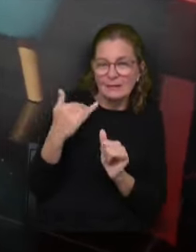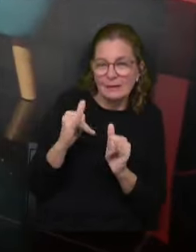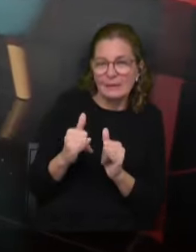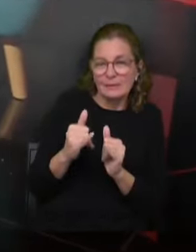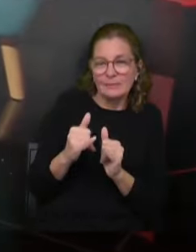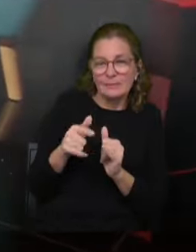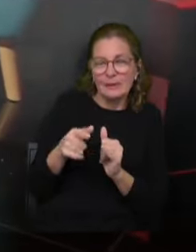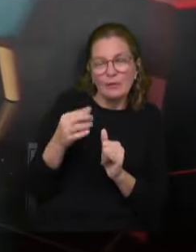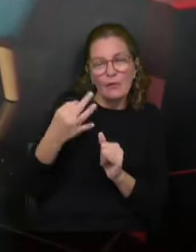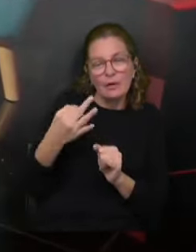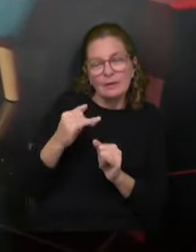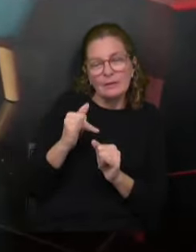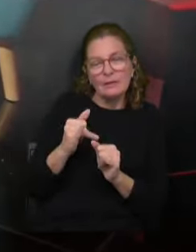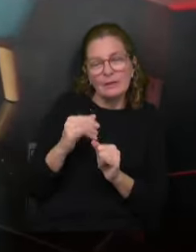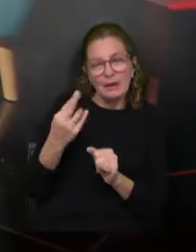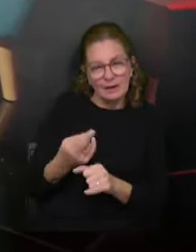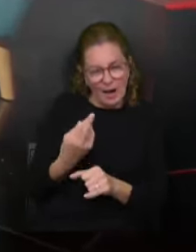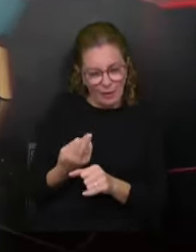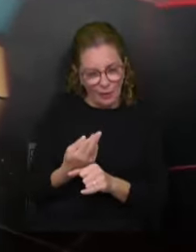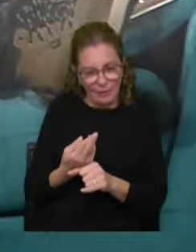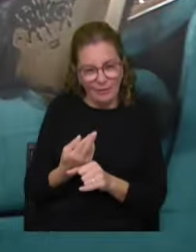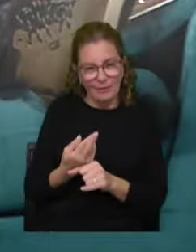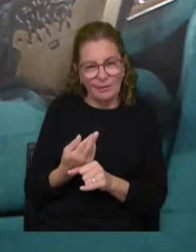sí. Sí, eso es verdad. Que era raro. Incluso